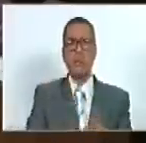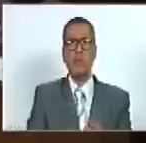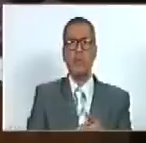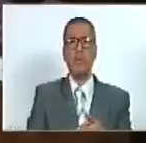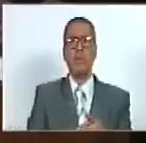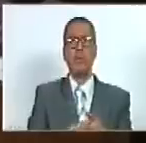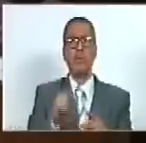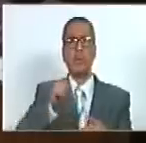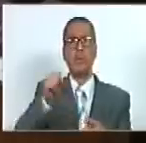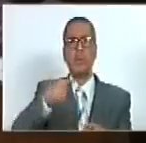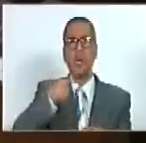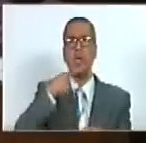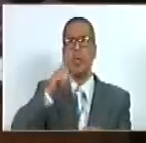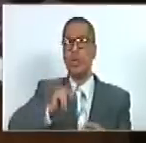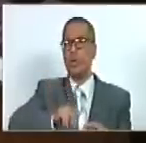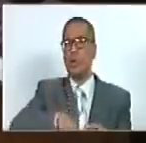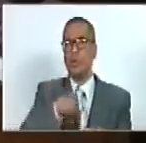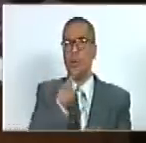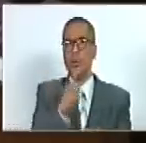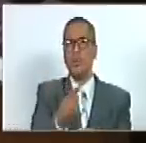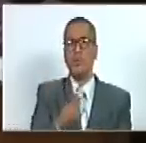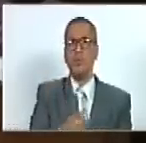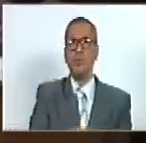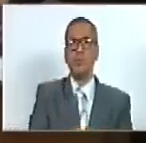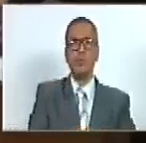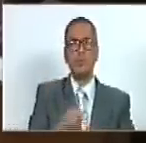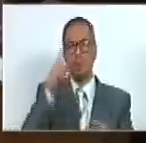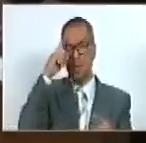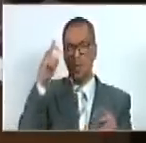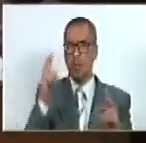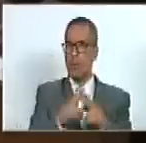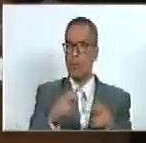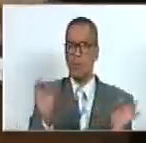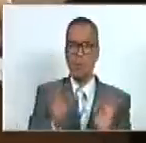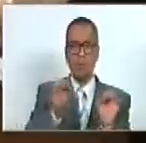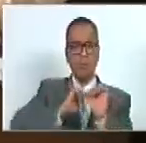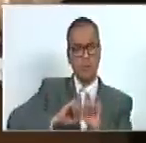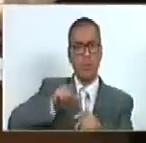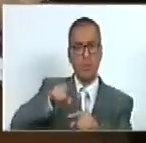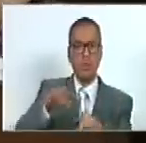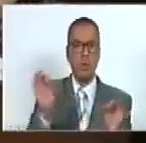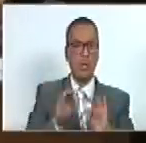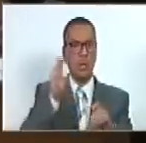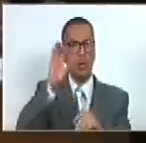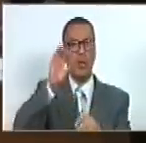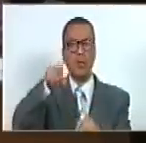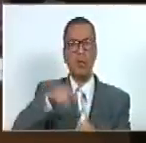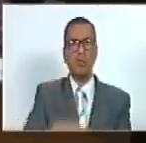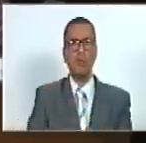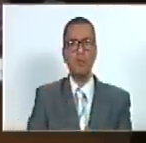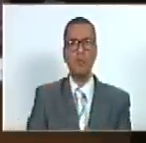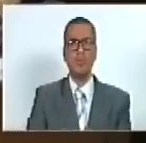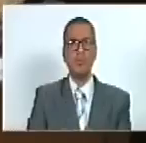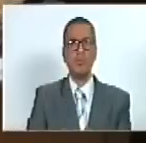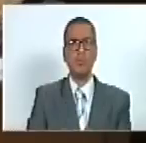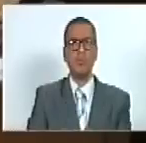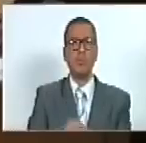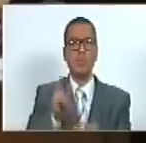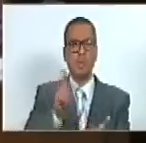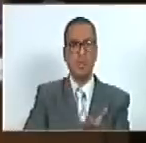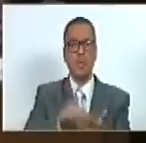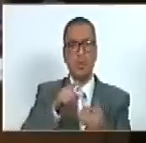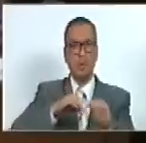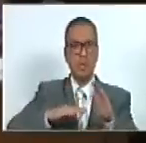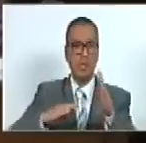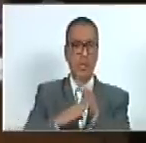si algo no pueden desconocer nadie en este país es que a pesar del bloqueo